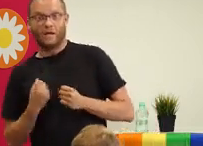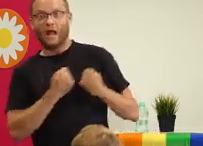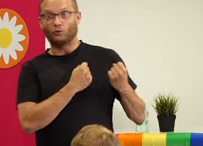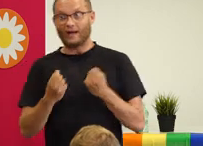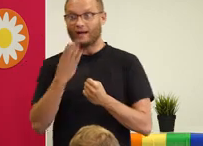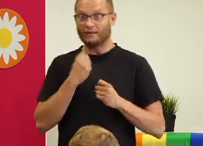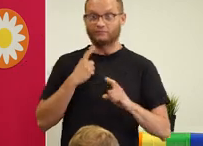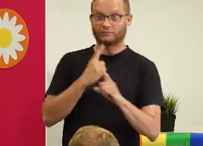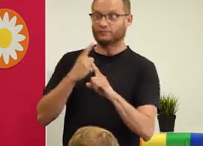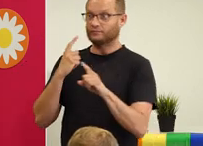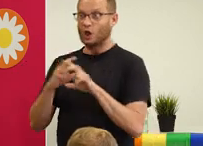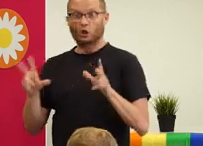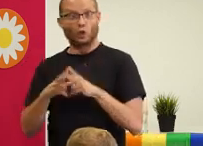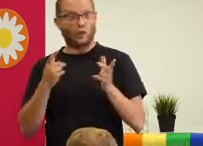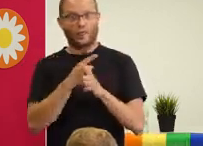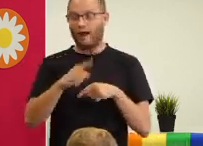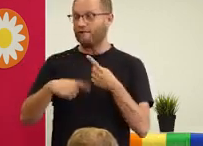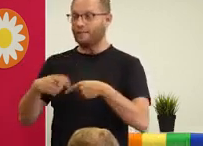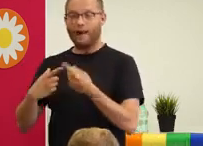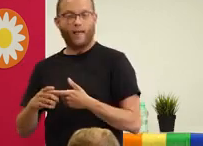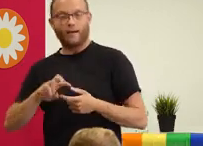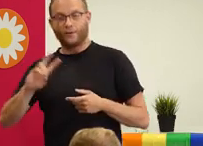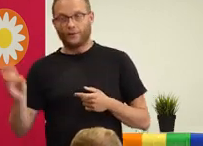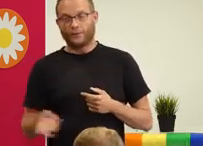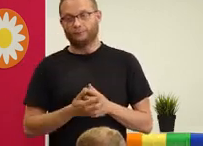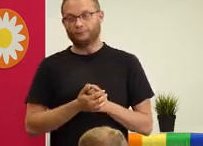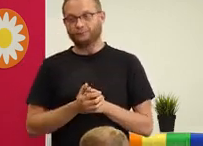autoridades israelíes, por parte de la sociedad, de la familia.